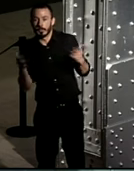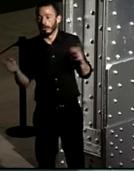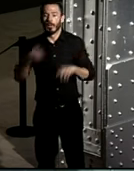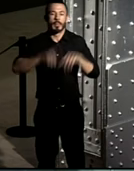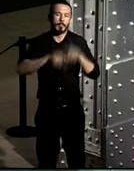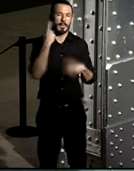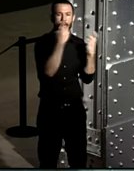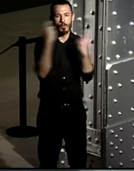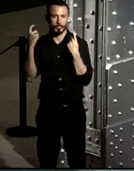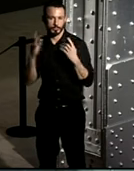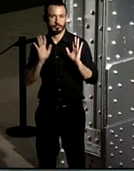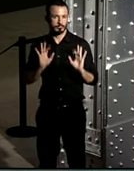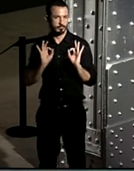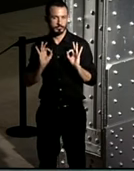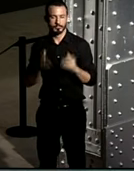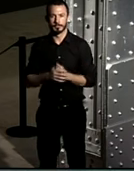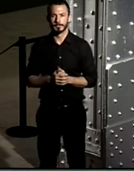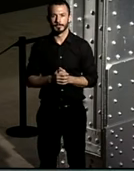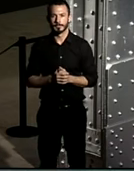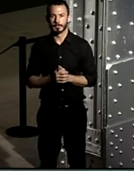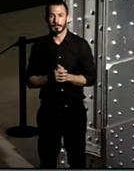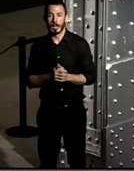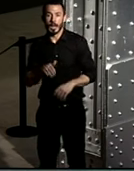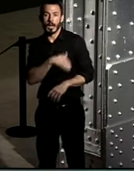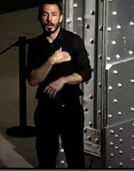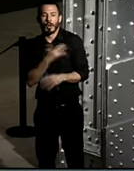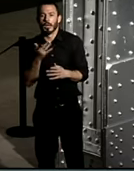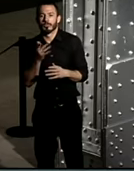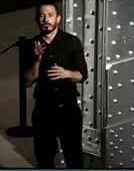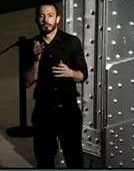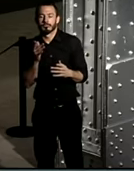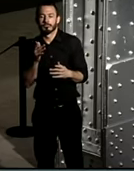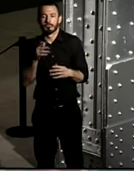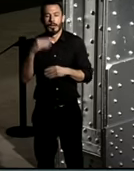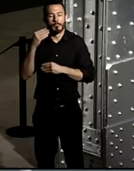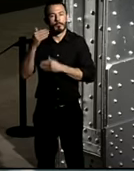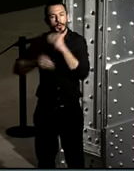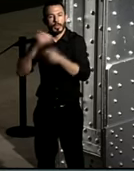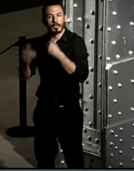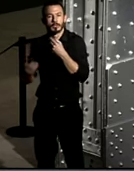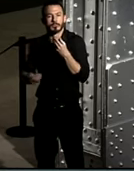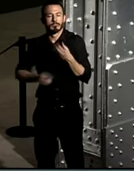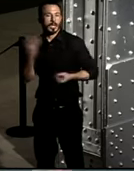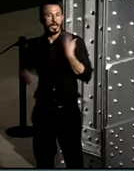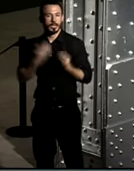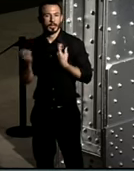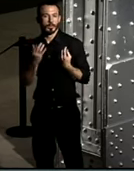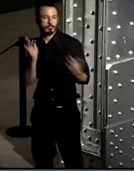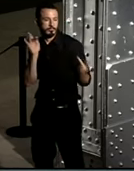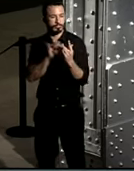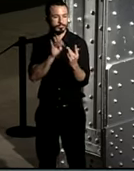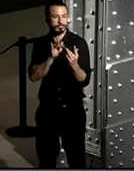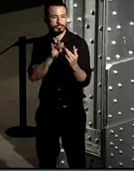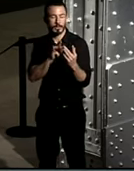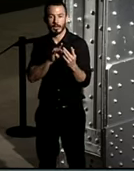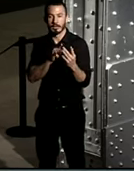tú. Hombre, en la escuela te dedicas a poner en contacto al alumno con procesos creativos y a poder ser con una